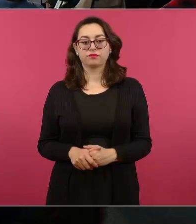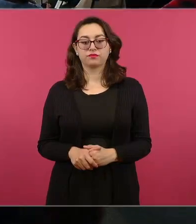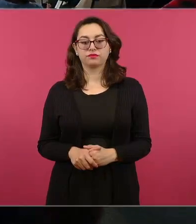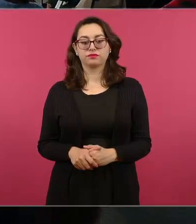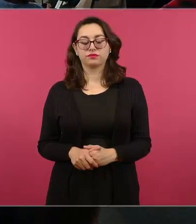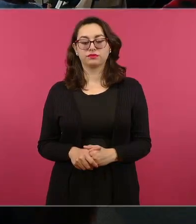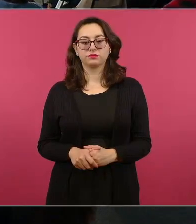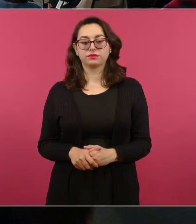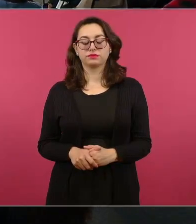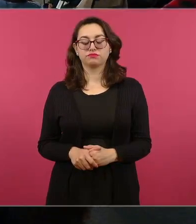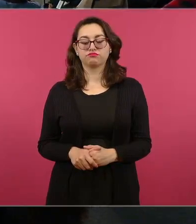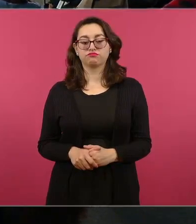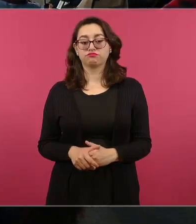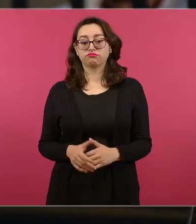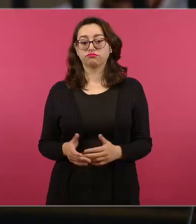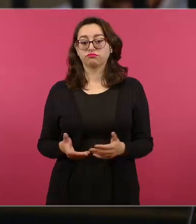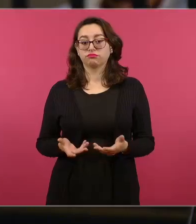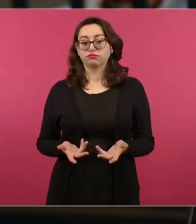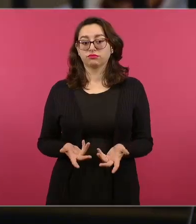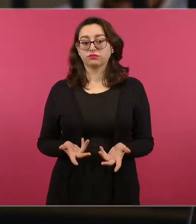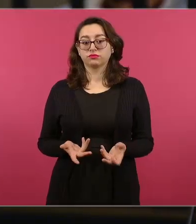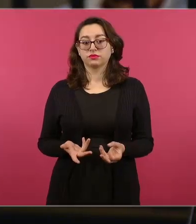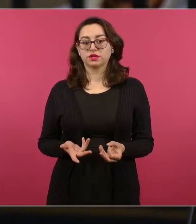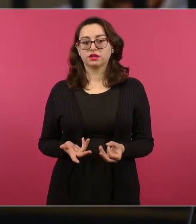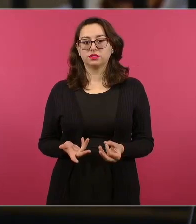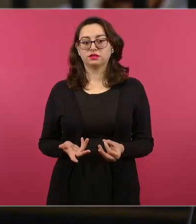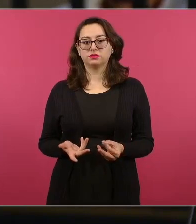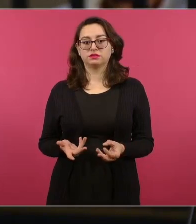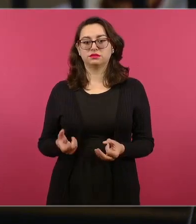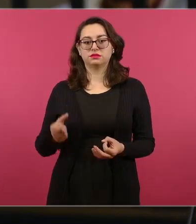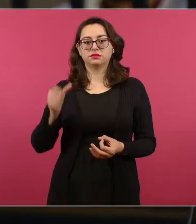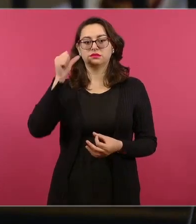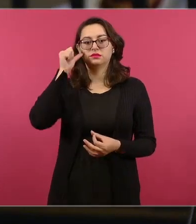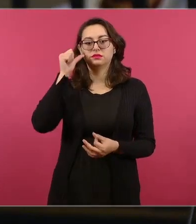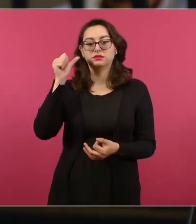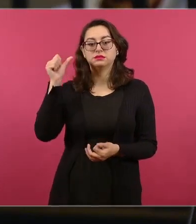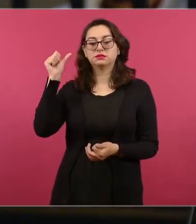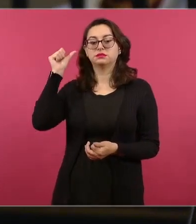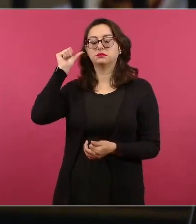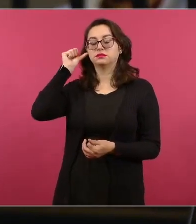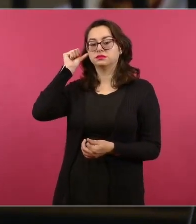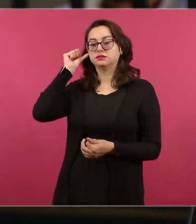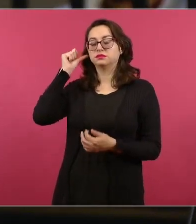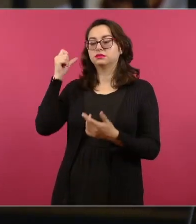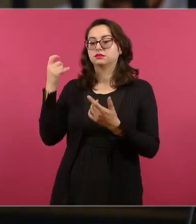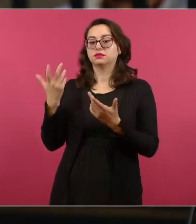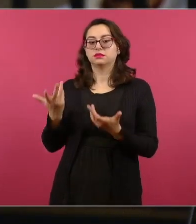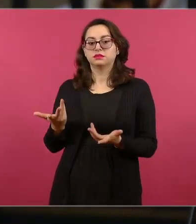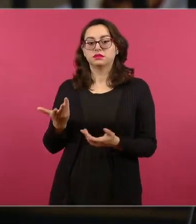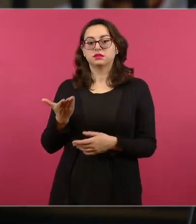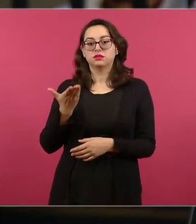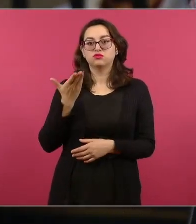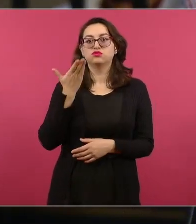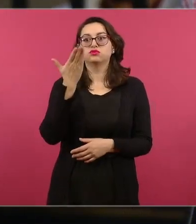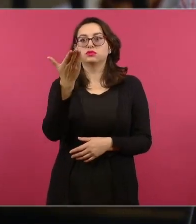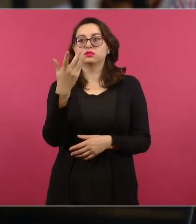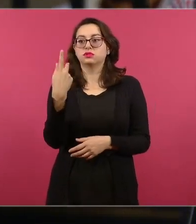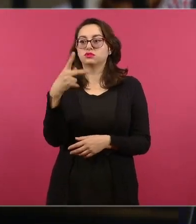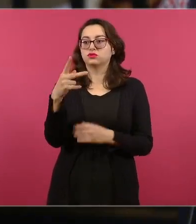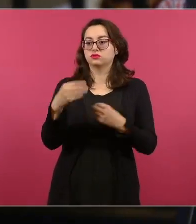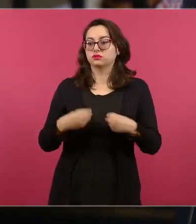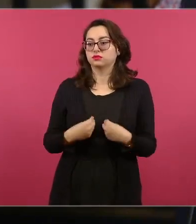su vida, sobre su historia, todo eso, que en muchas